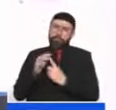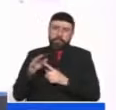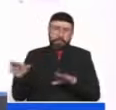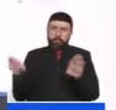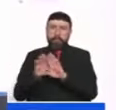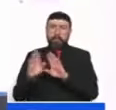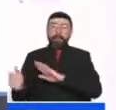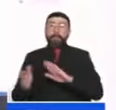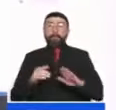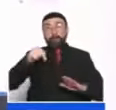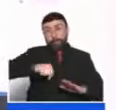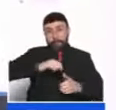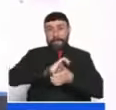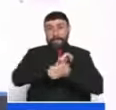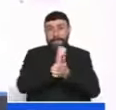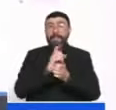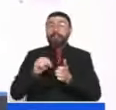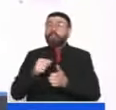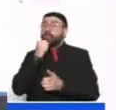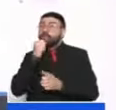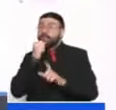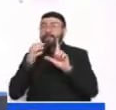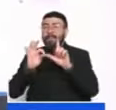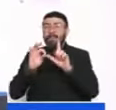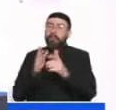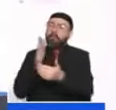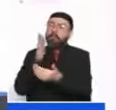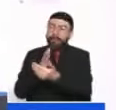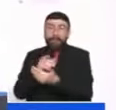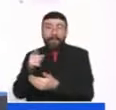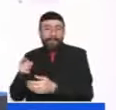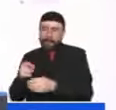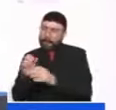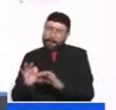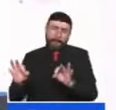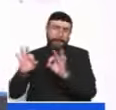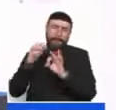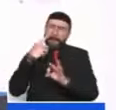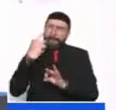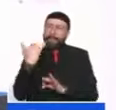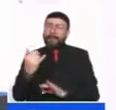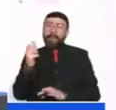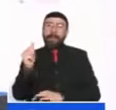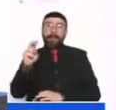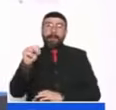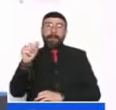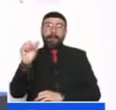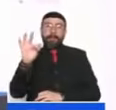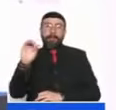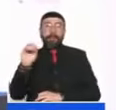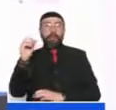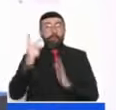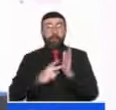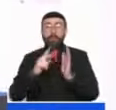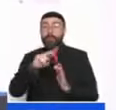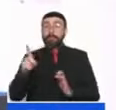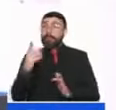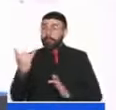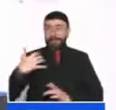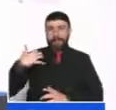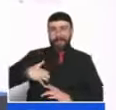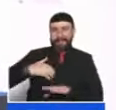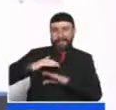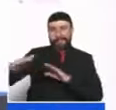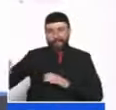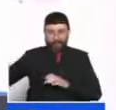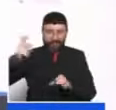Recordemos que el canal Telecafé y Telecafé Noticias están presentes en la vitrina turística más importante de nuestro país, ANATO 2021. Argentina es el país invitado